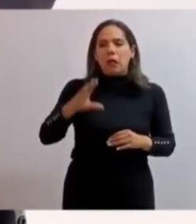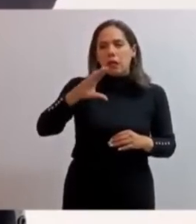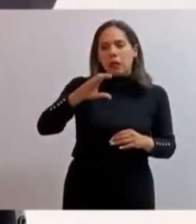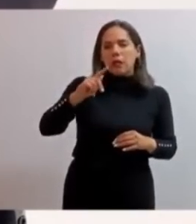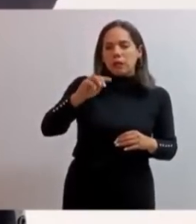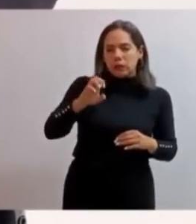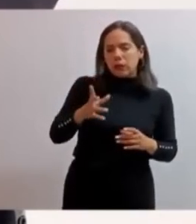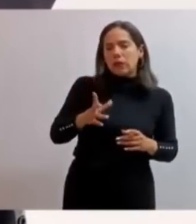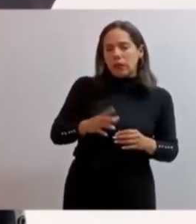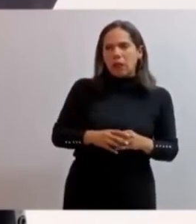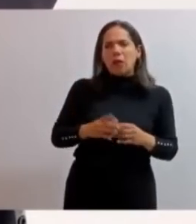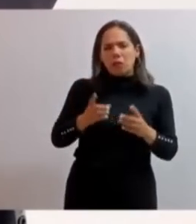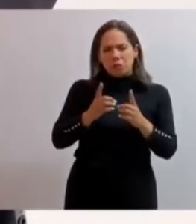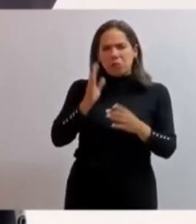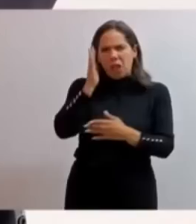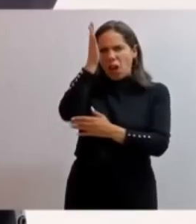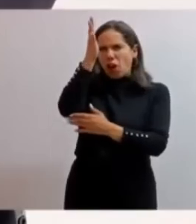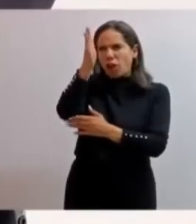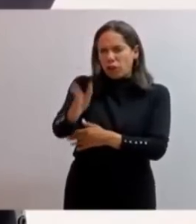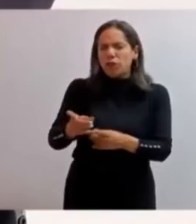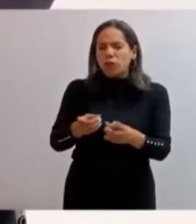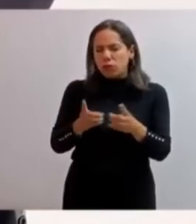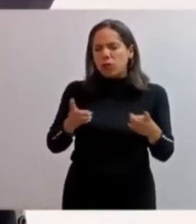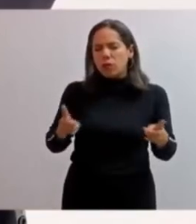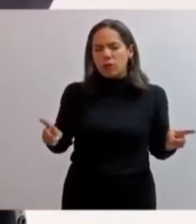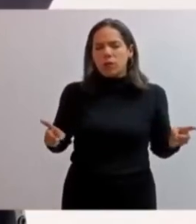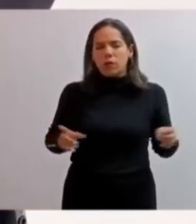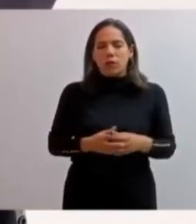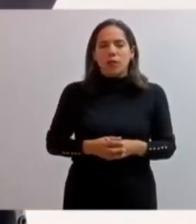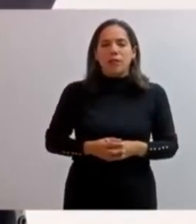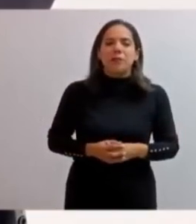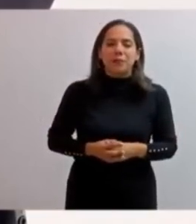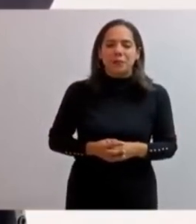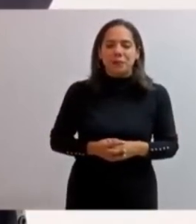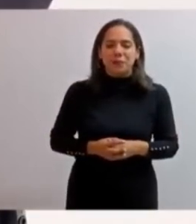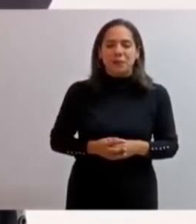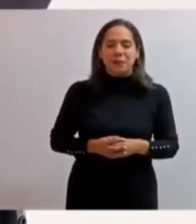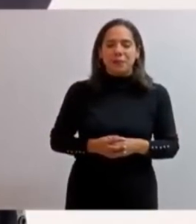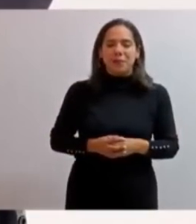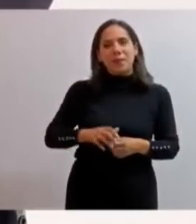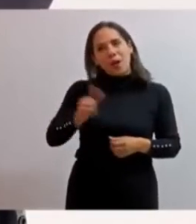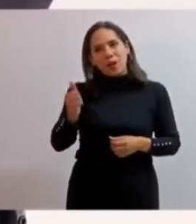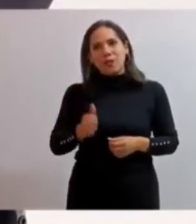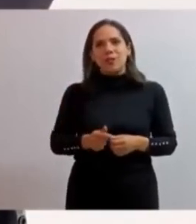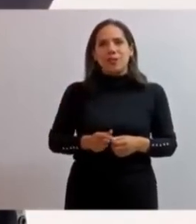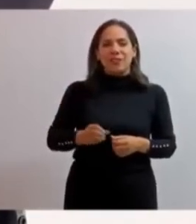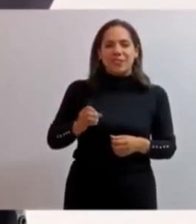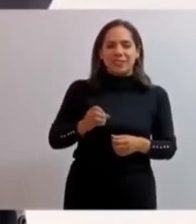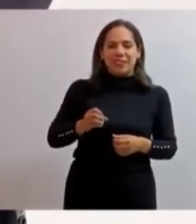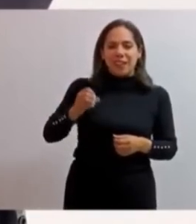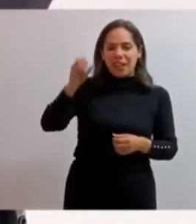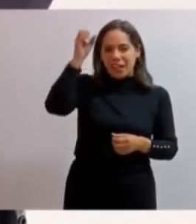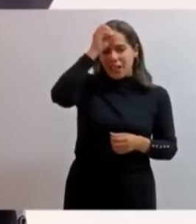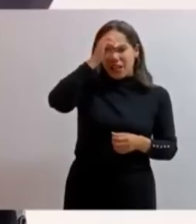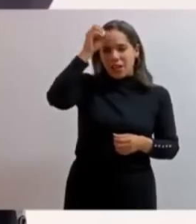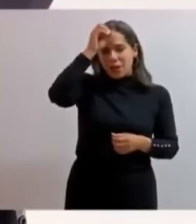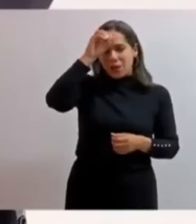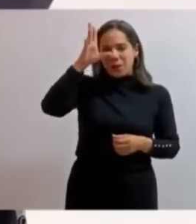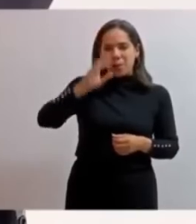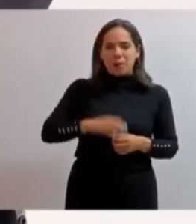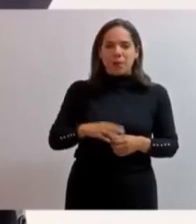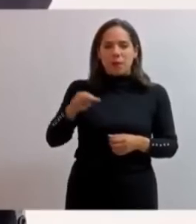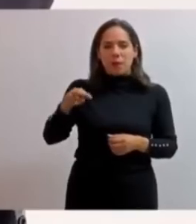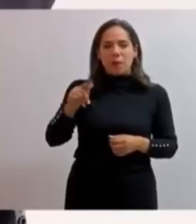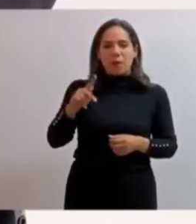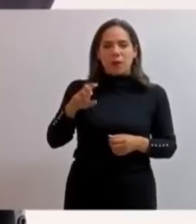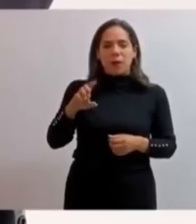consejos técnicos. Una pregunta muy específica que dice, a ver cuál es su opinión, de la maestra Marlet Aguilar. ¿Qué pasa con los